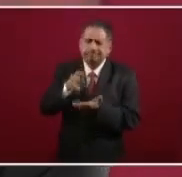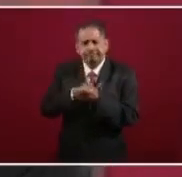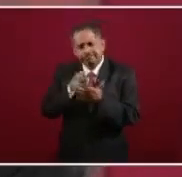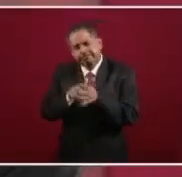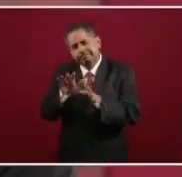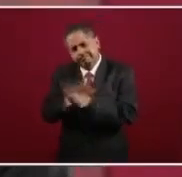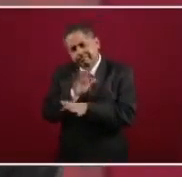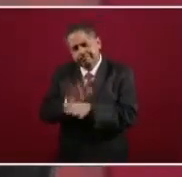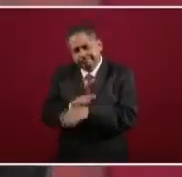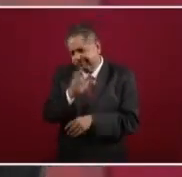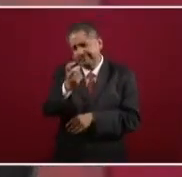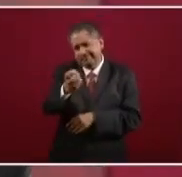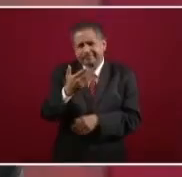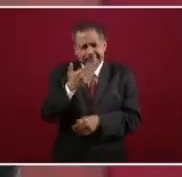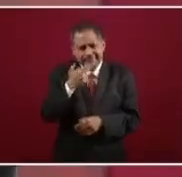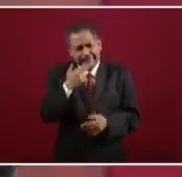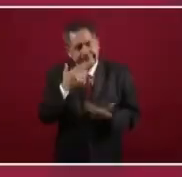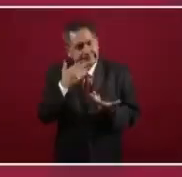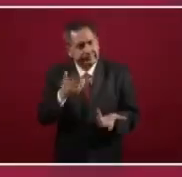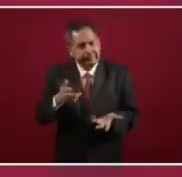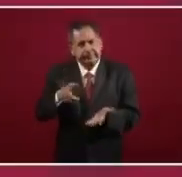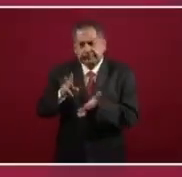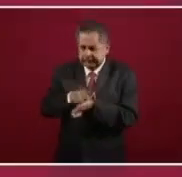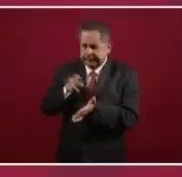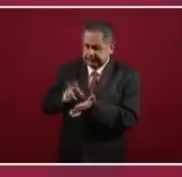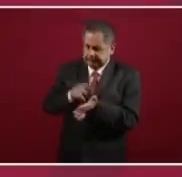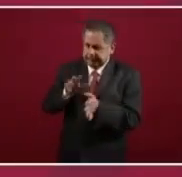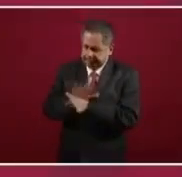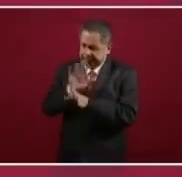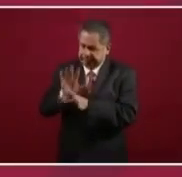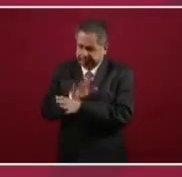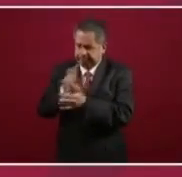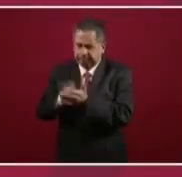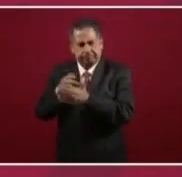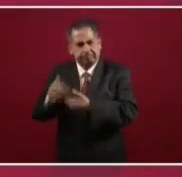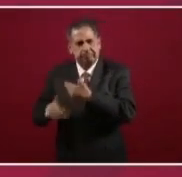eso es lo que nos hace distinto